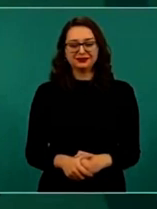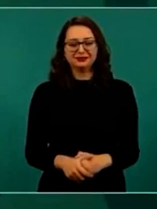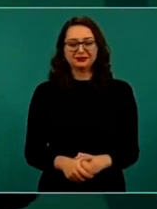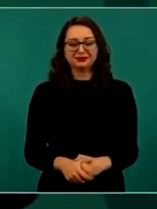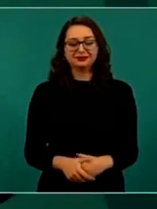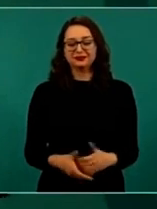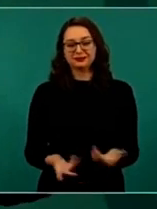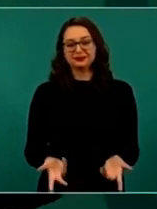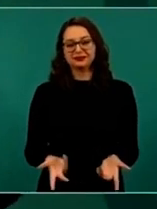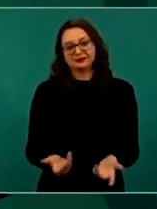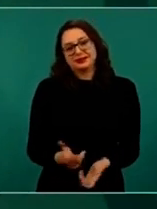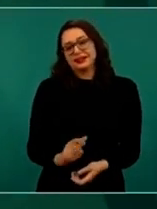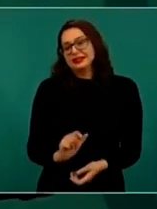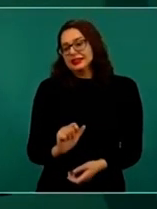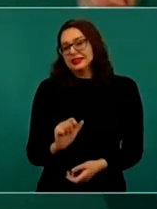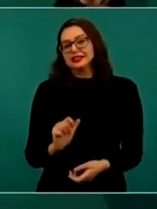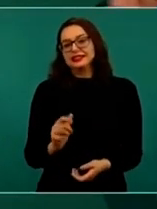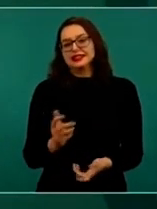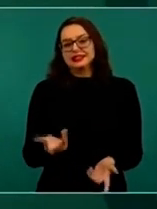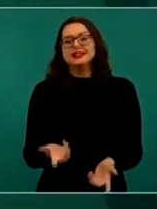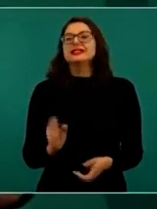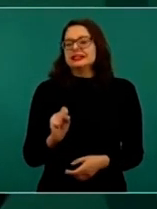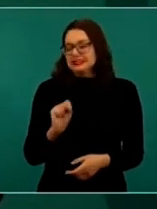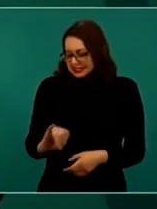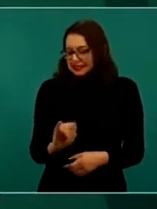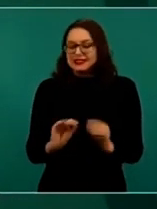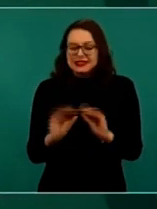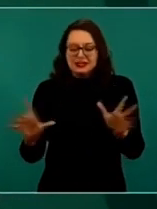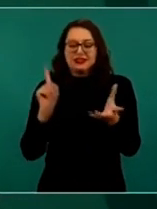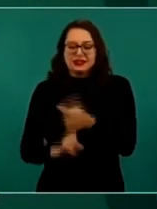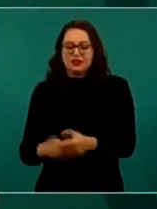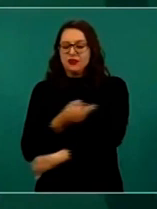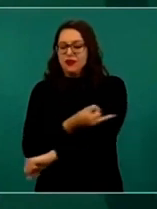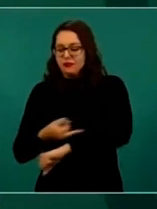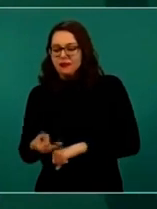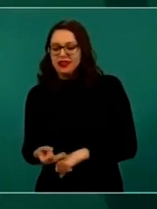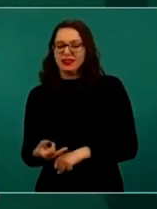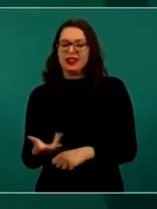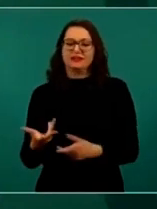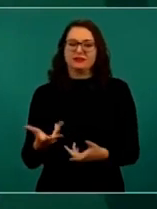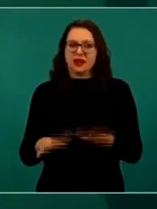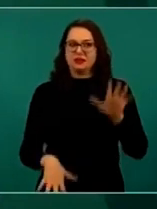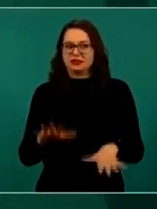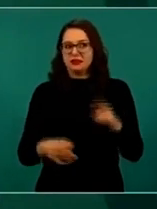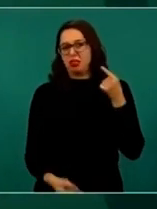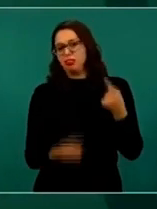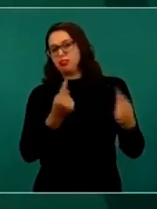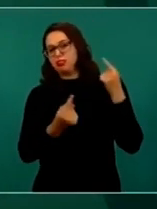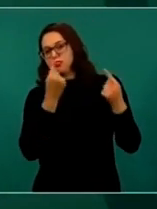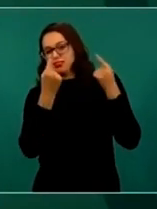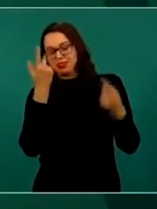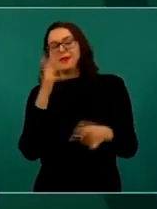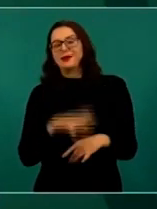Debe de afectar, desde luego, o sea, hasta en las familias de uno, ¿no? Nos reprochan. A mí me